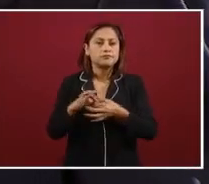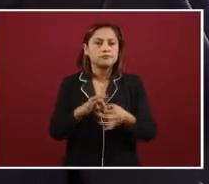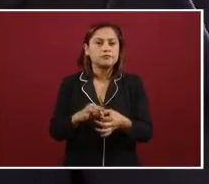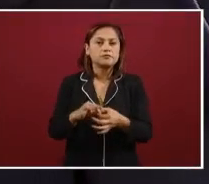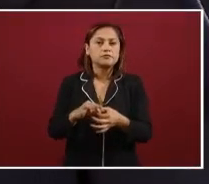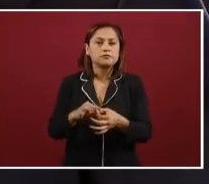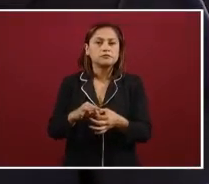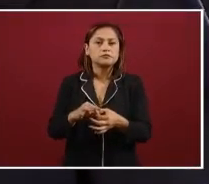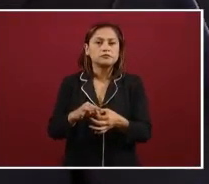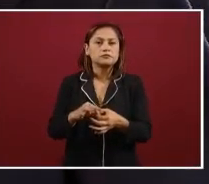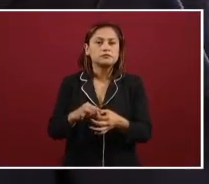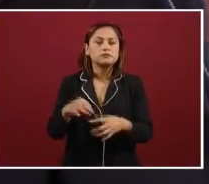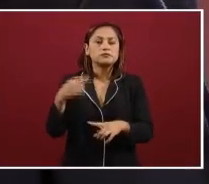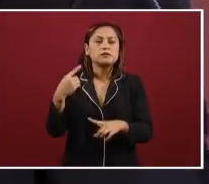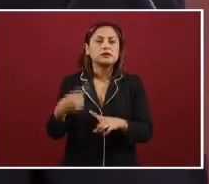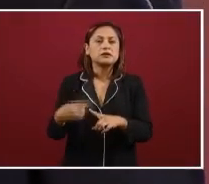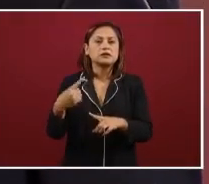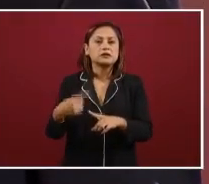lo